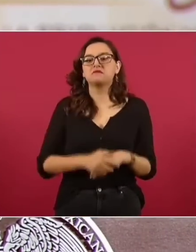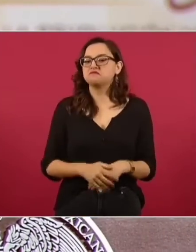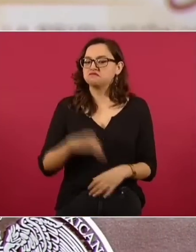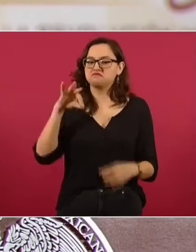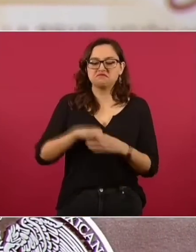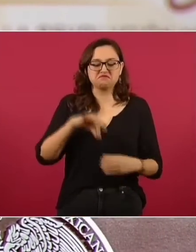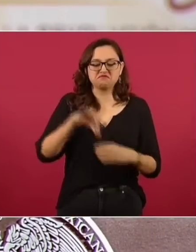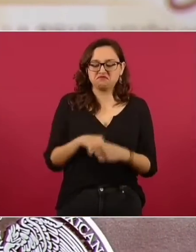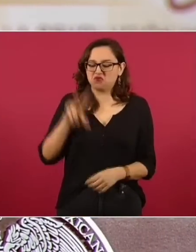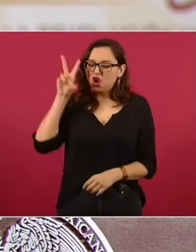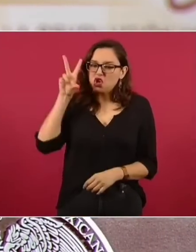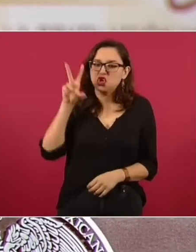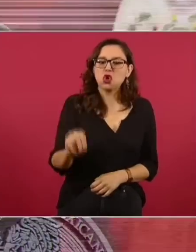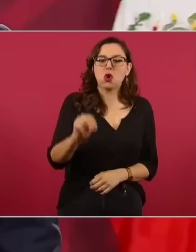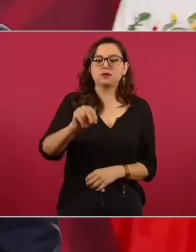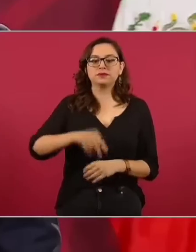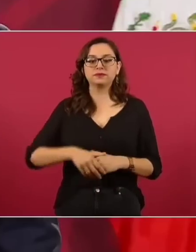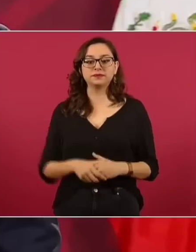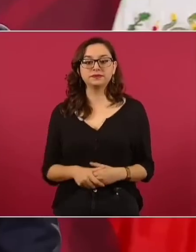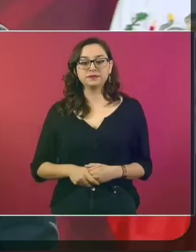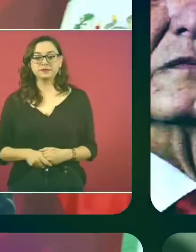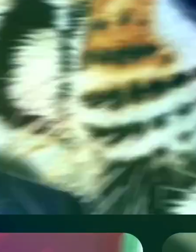votaron en contra.